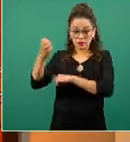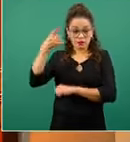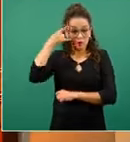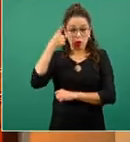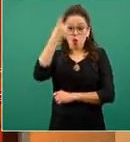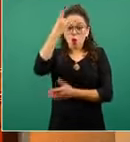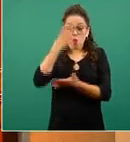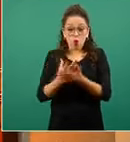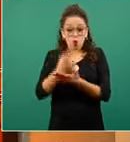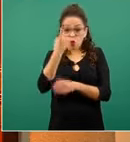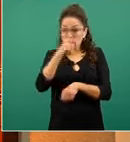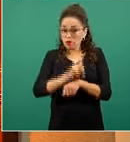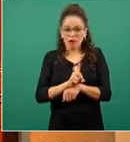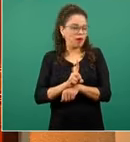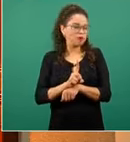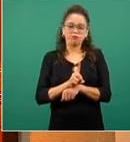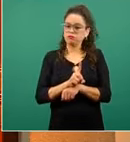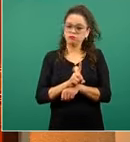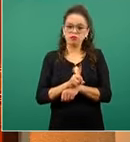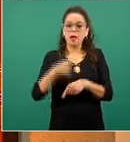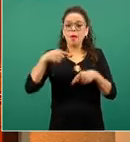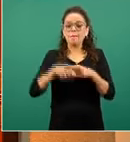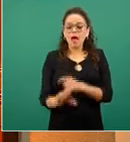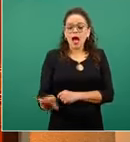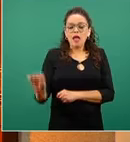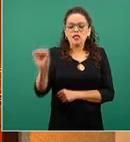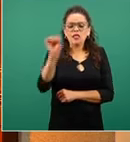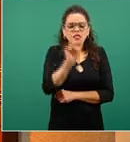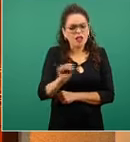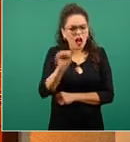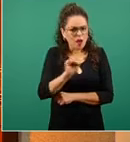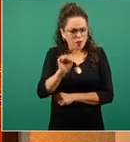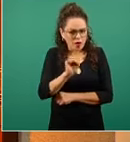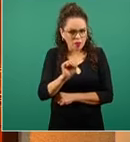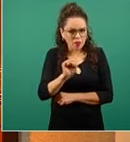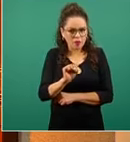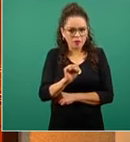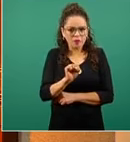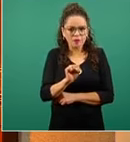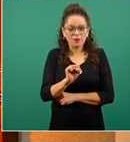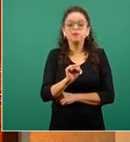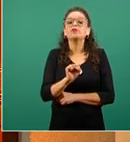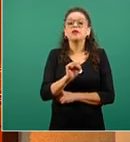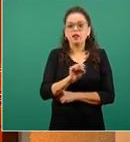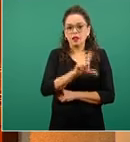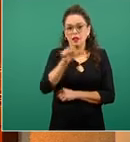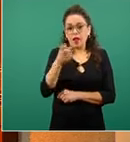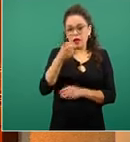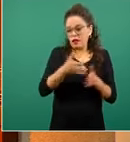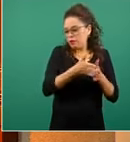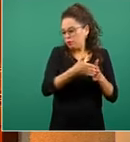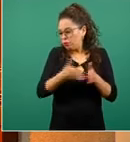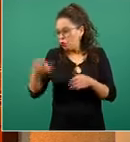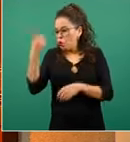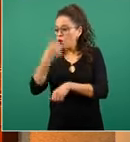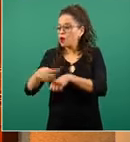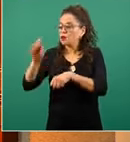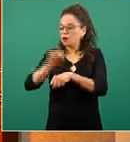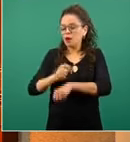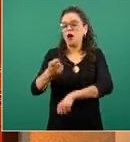día, se inició un día sábado y prácticamente se vacunó toda la siguiente semana. Entonces, en la medida que